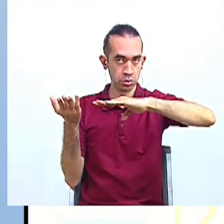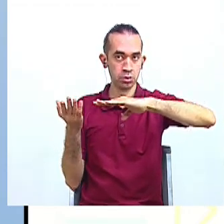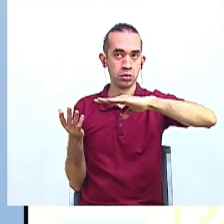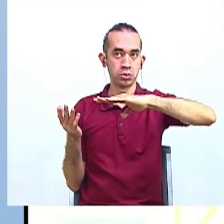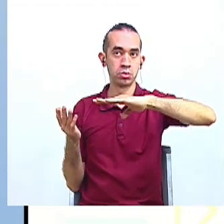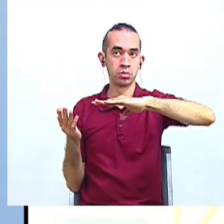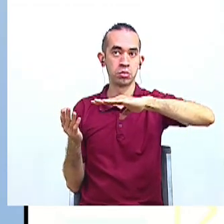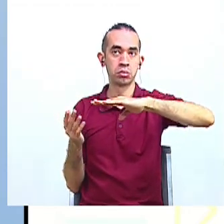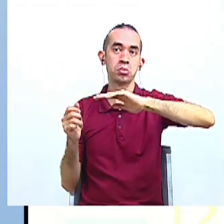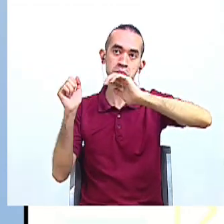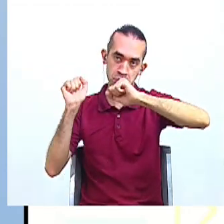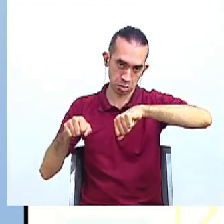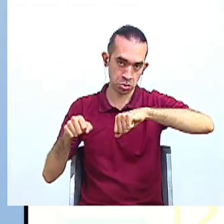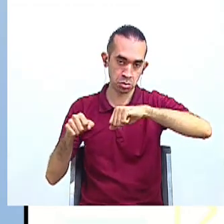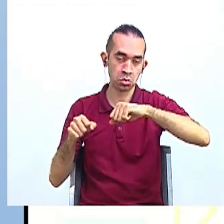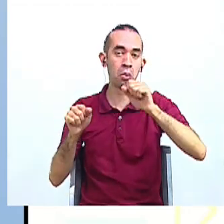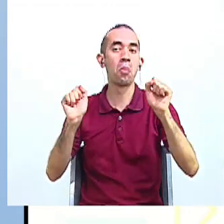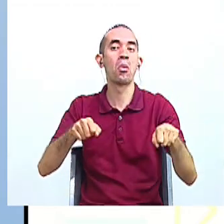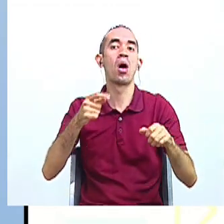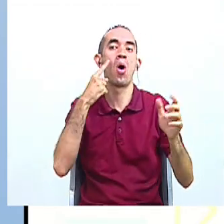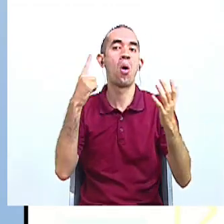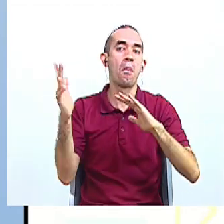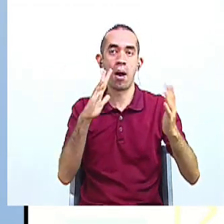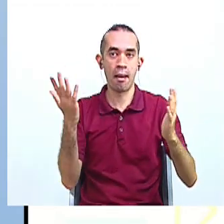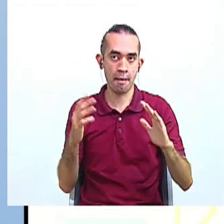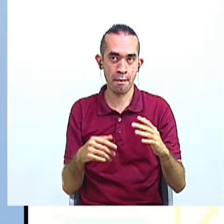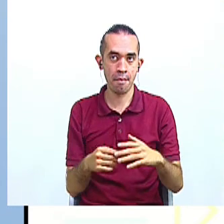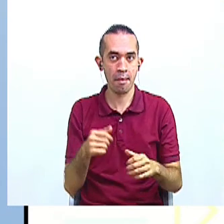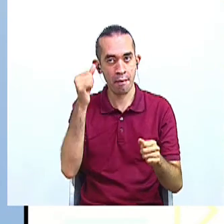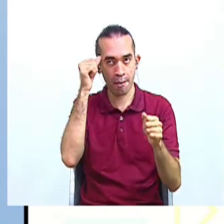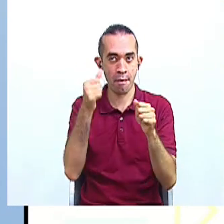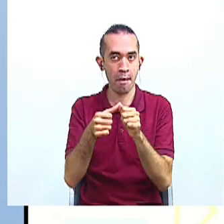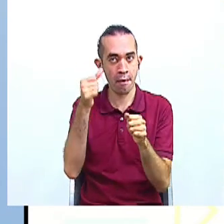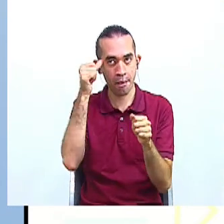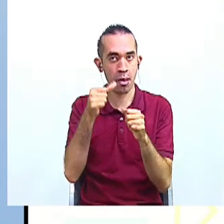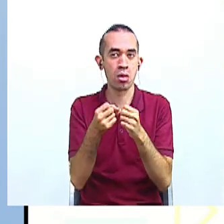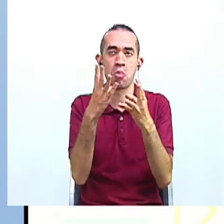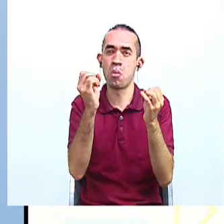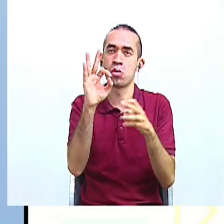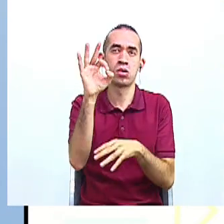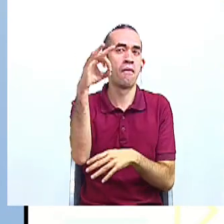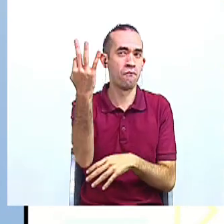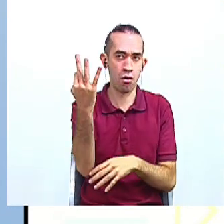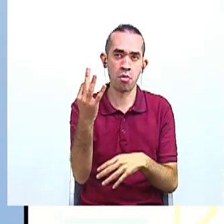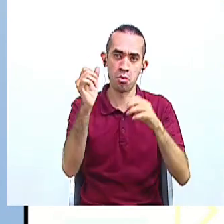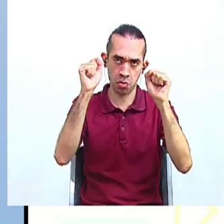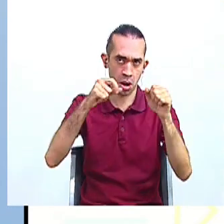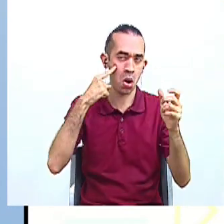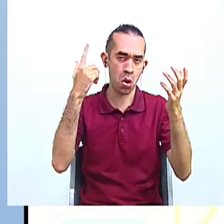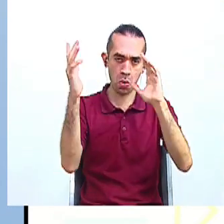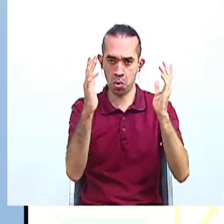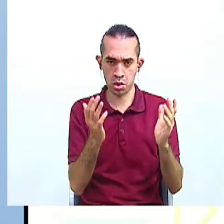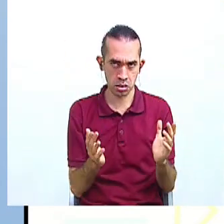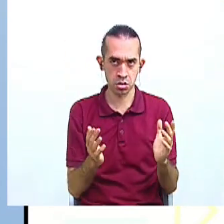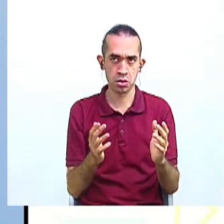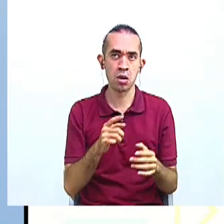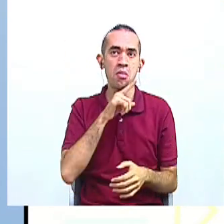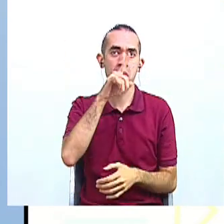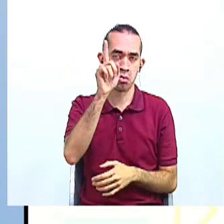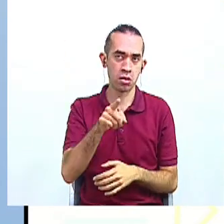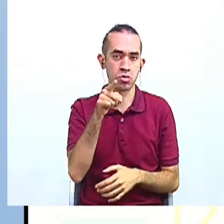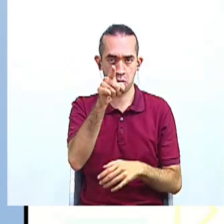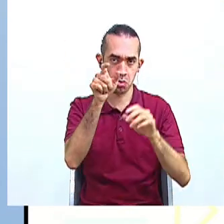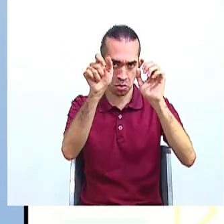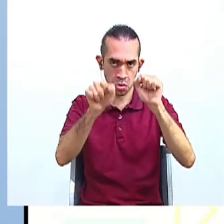identificadas, podemos comparar. Recuerden que existen muchas formas en las cuales podemos comparar. De hecho, usted